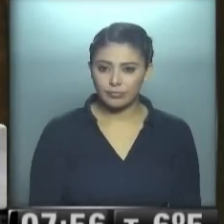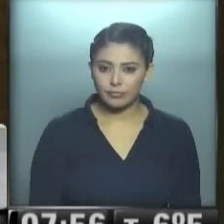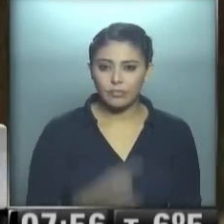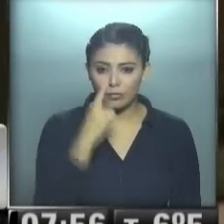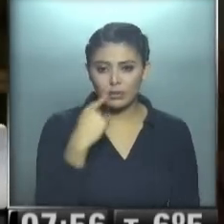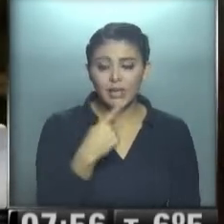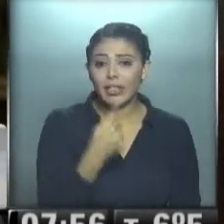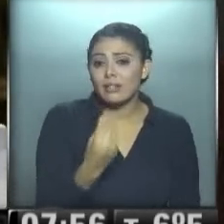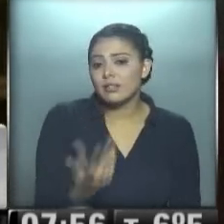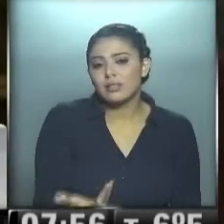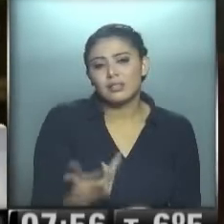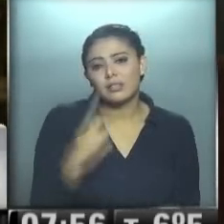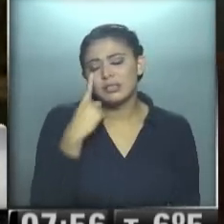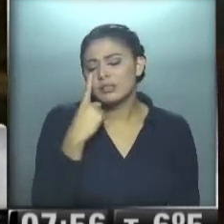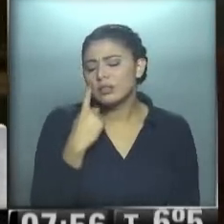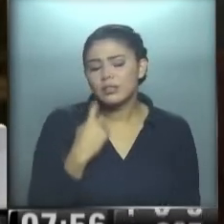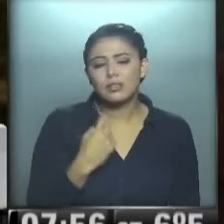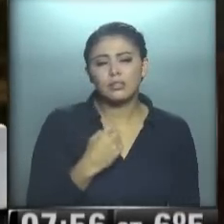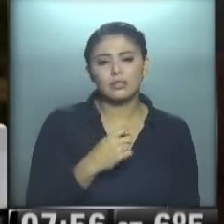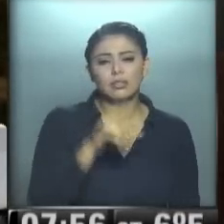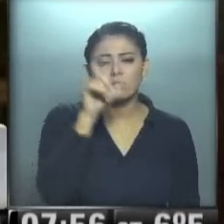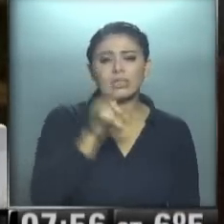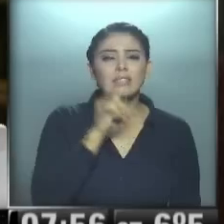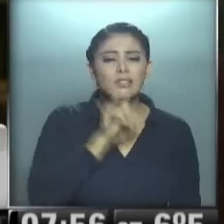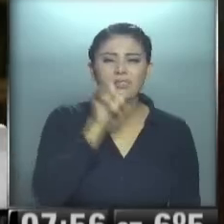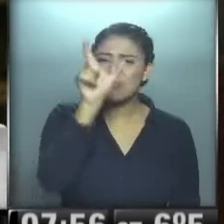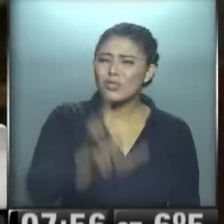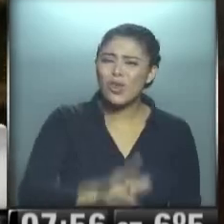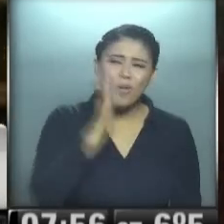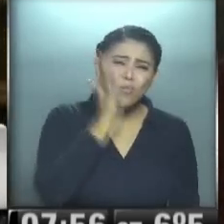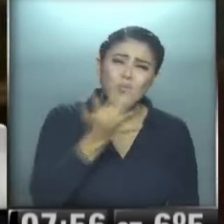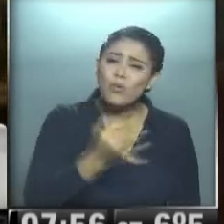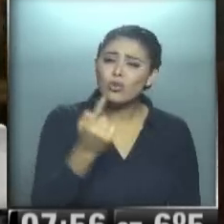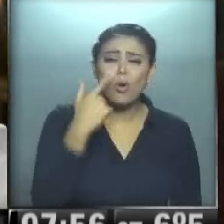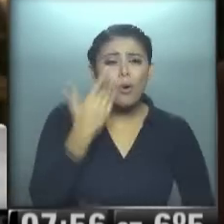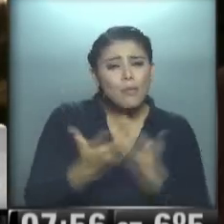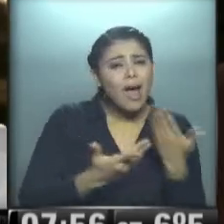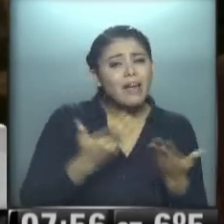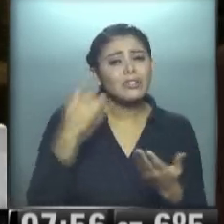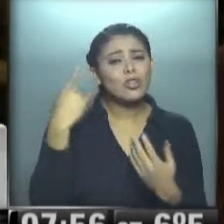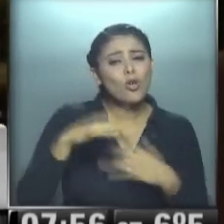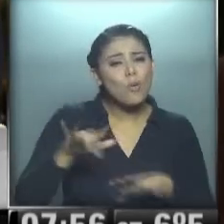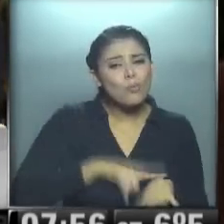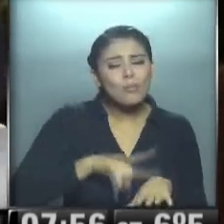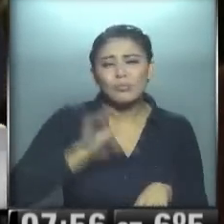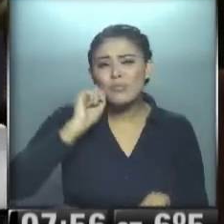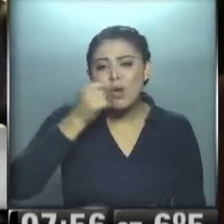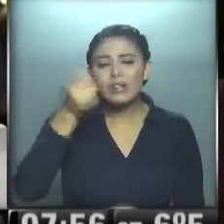Es muy triste esto. Tití es una gran persona, yo compartí momentos muy lindos de Boca con él.